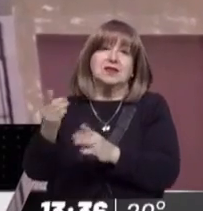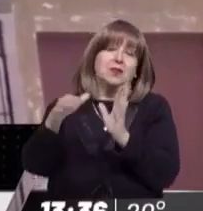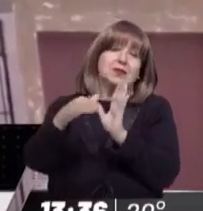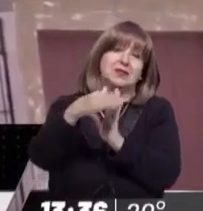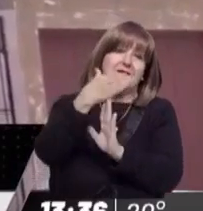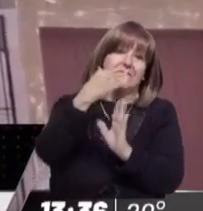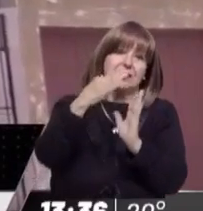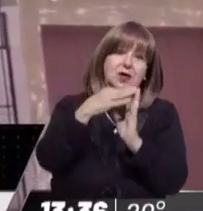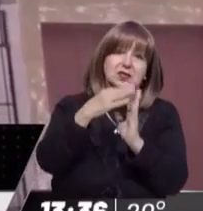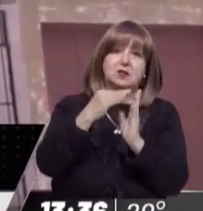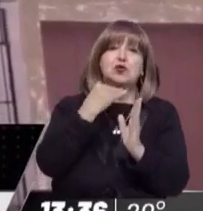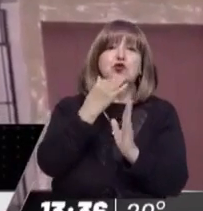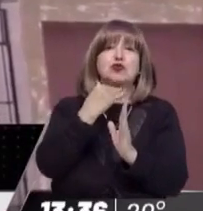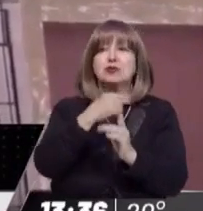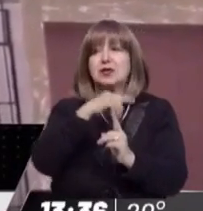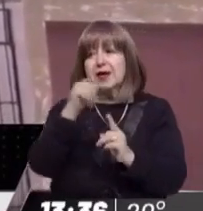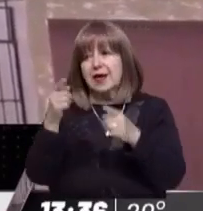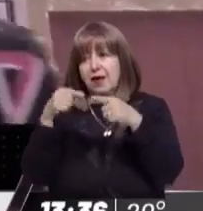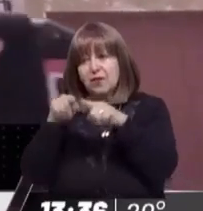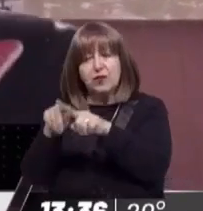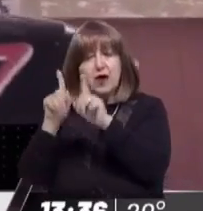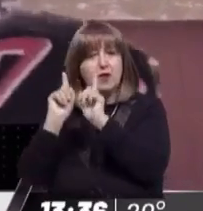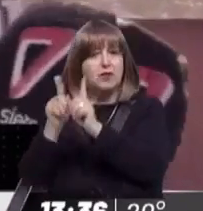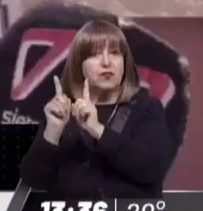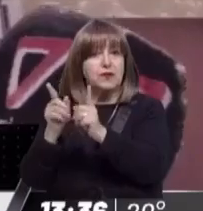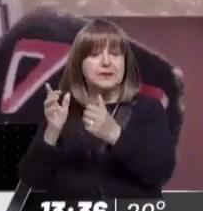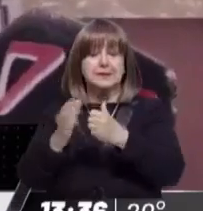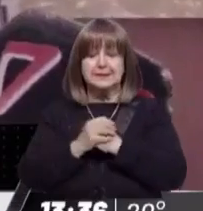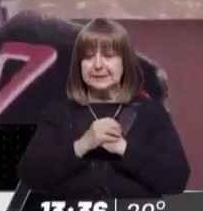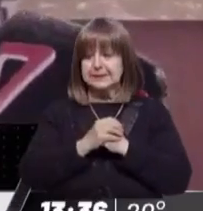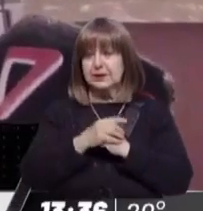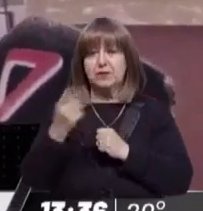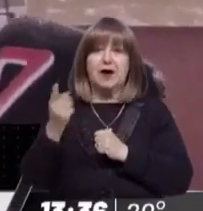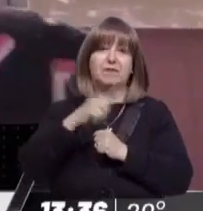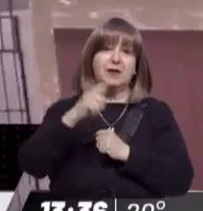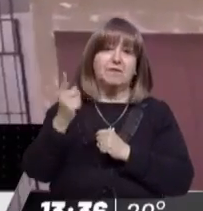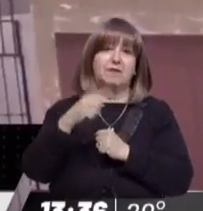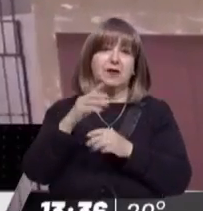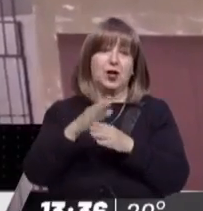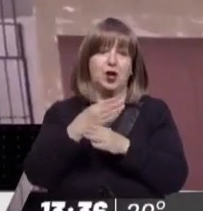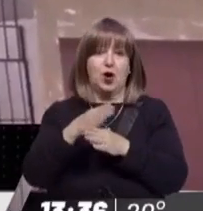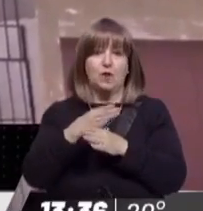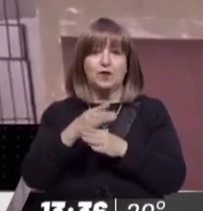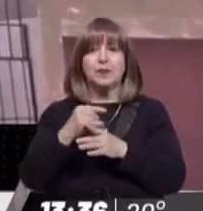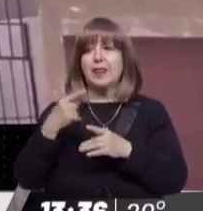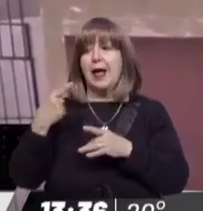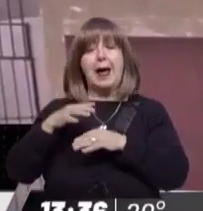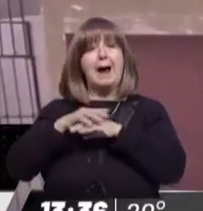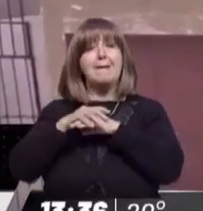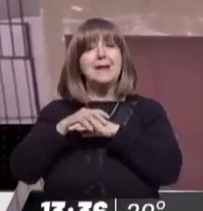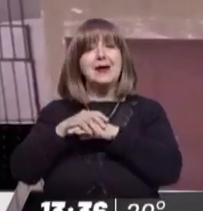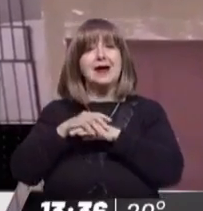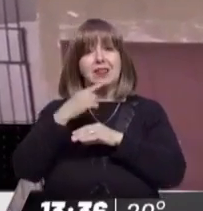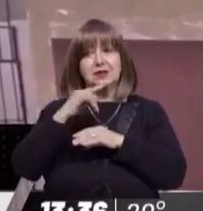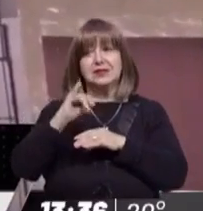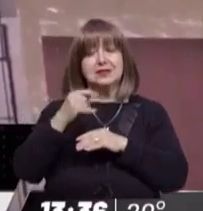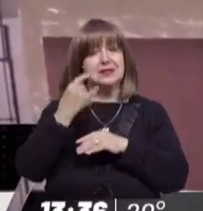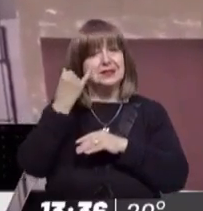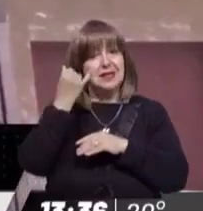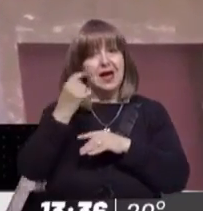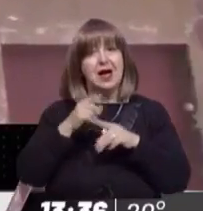días desconozco terrible no no hay palabras para definir todo lo que están viviendo que no no podemos caer y es